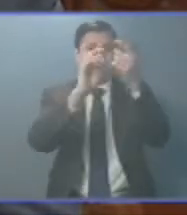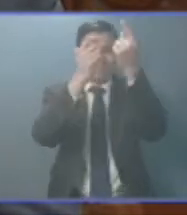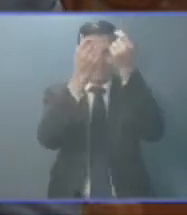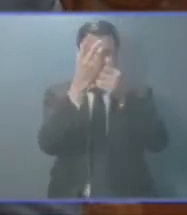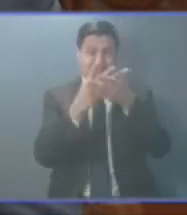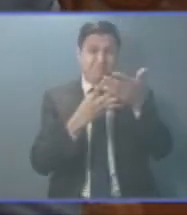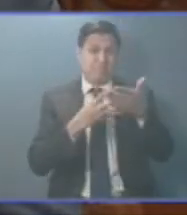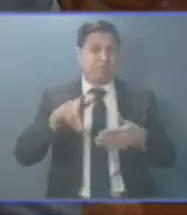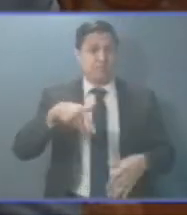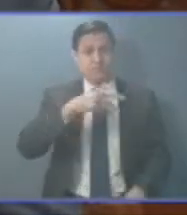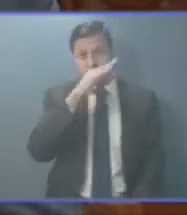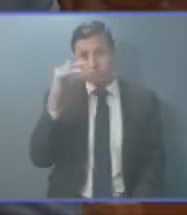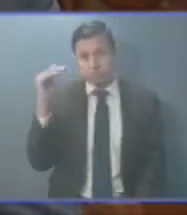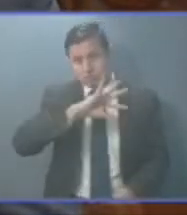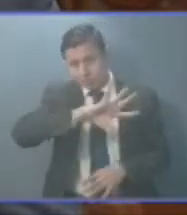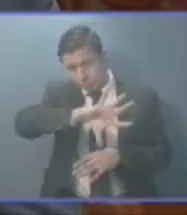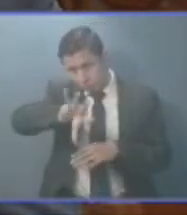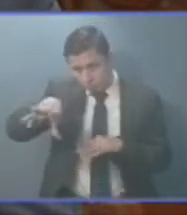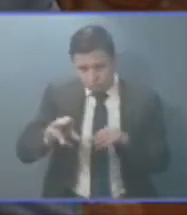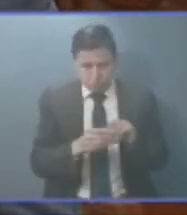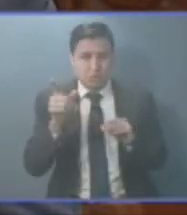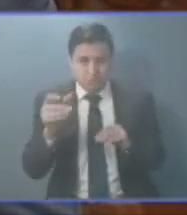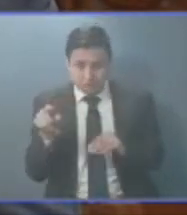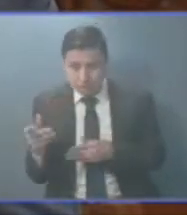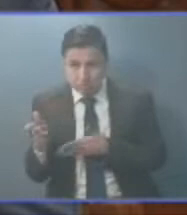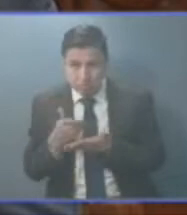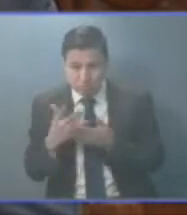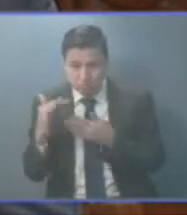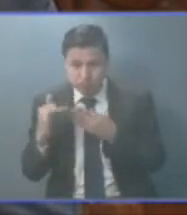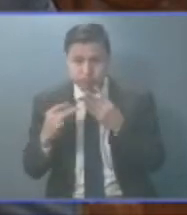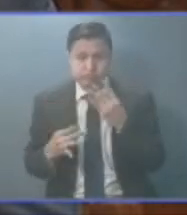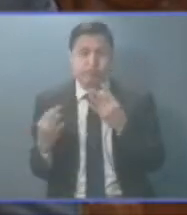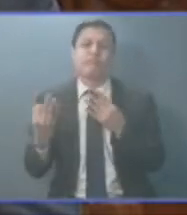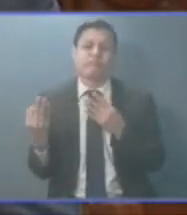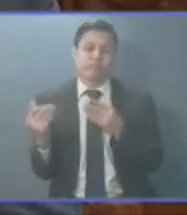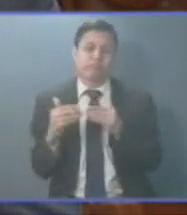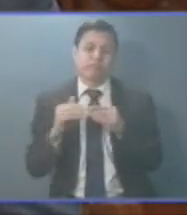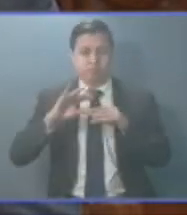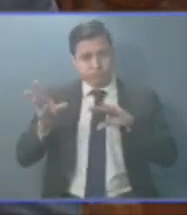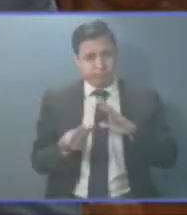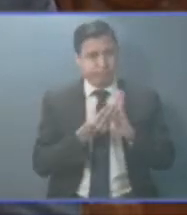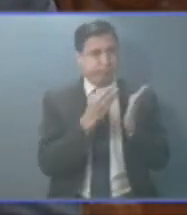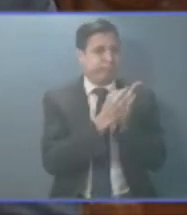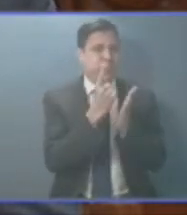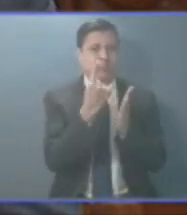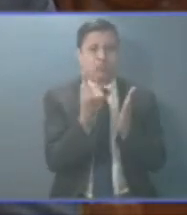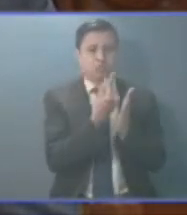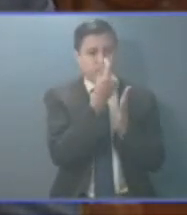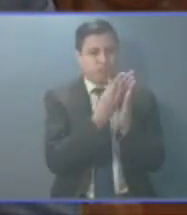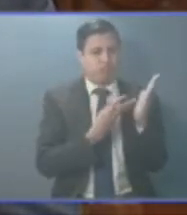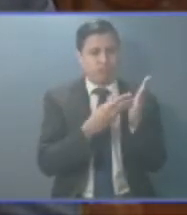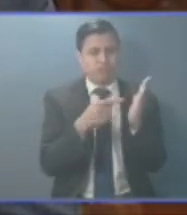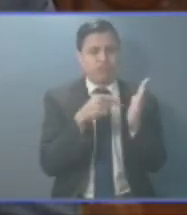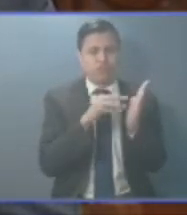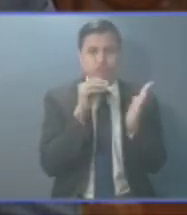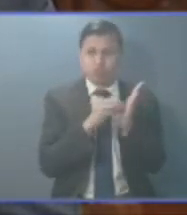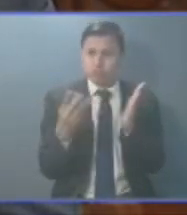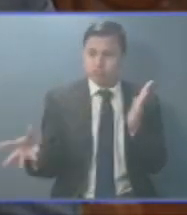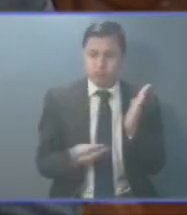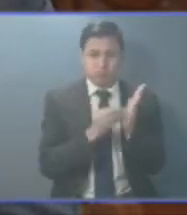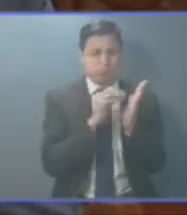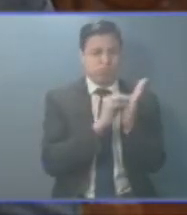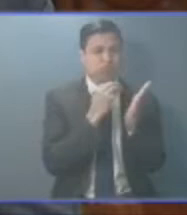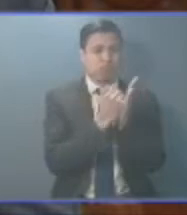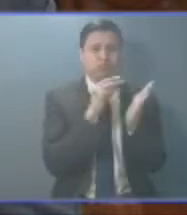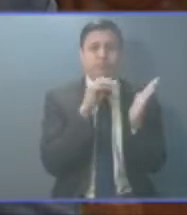funcionarios y empleados públicos. Romanos 4. Que con el propósito de cumplir con lo establecido en el